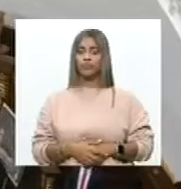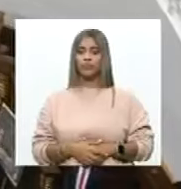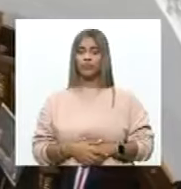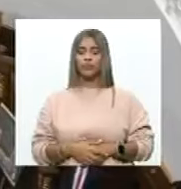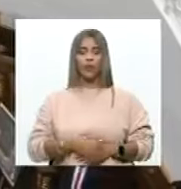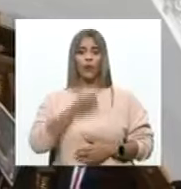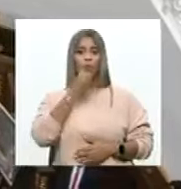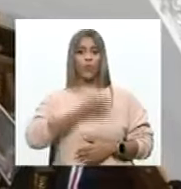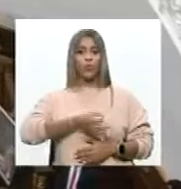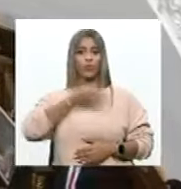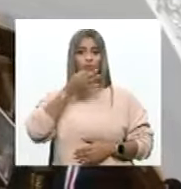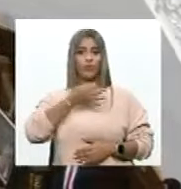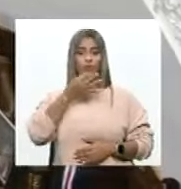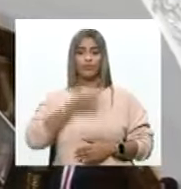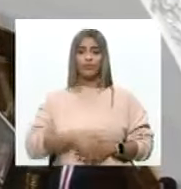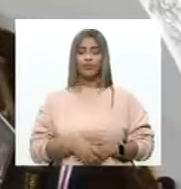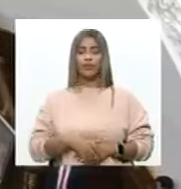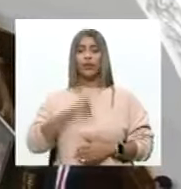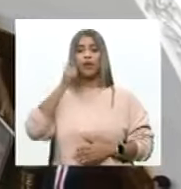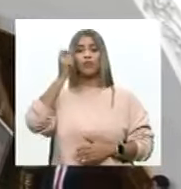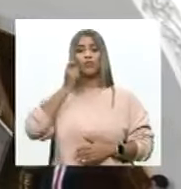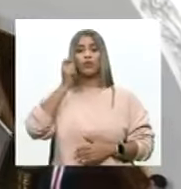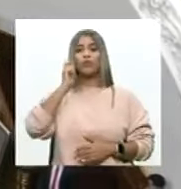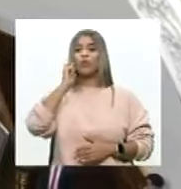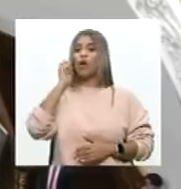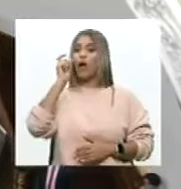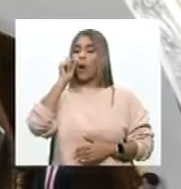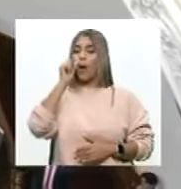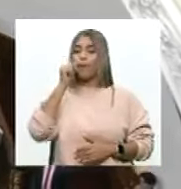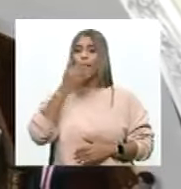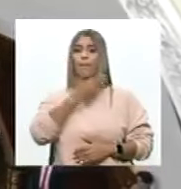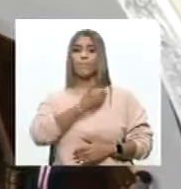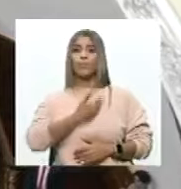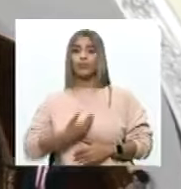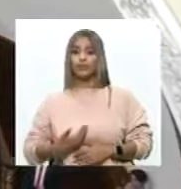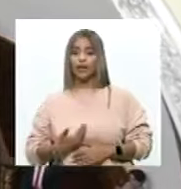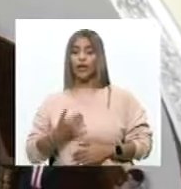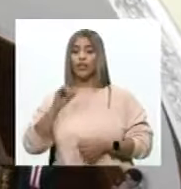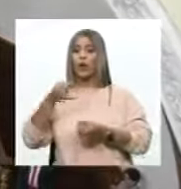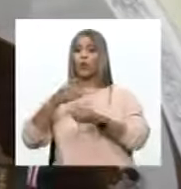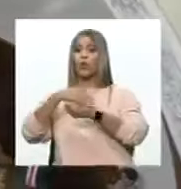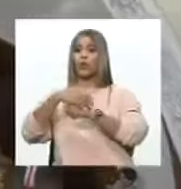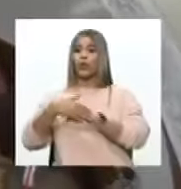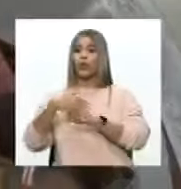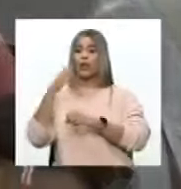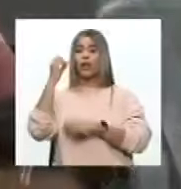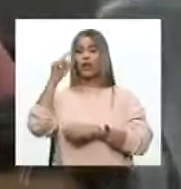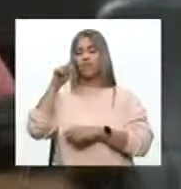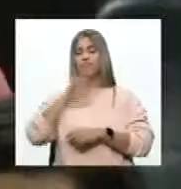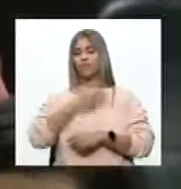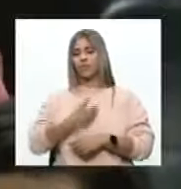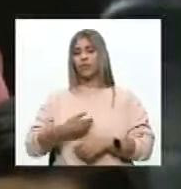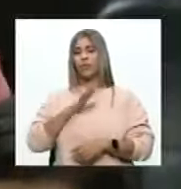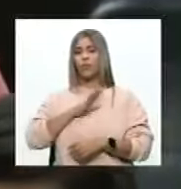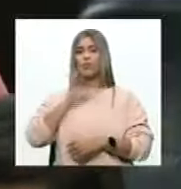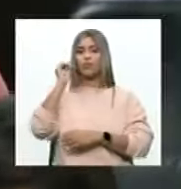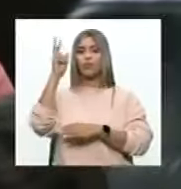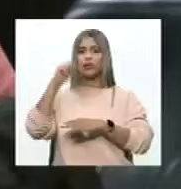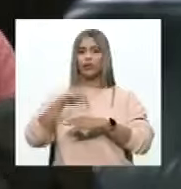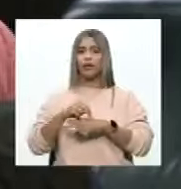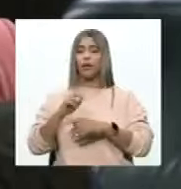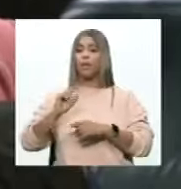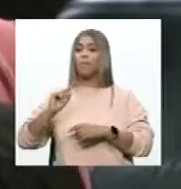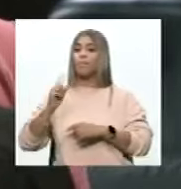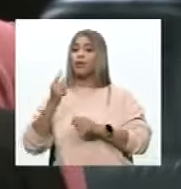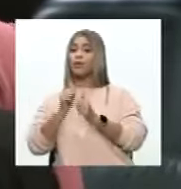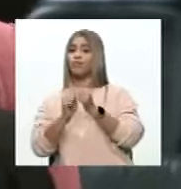Muy buenas tardes, diputados y diputadas, presidente de la Asamblea Nacional, Jorge Rodríguez, primer vicepresidente